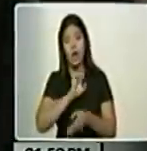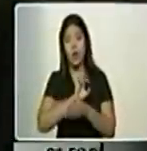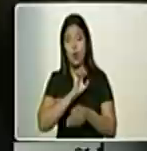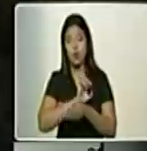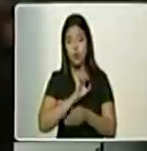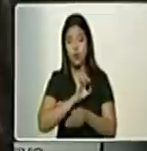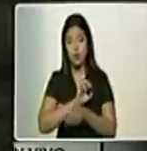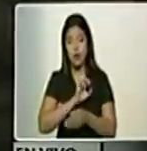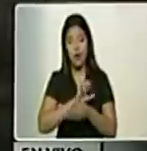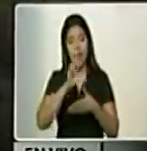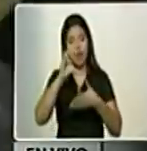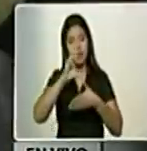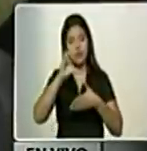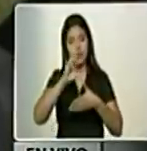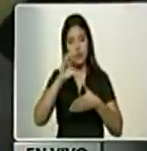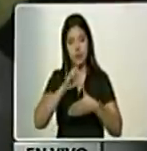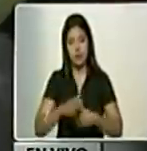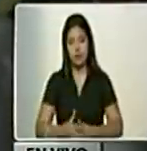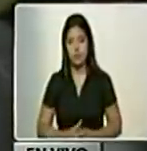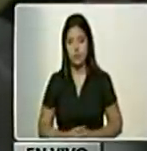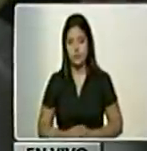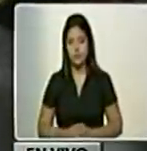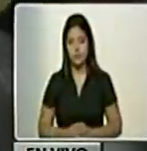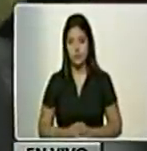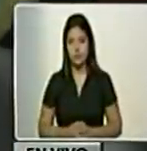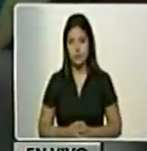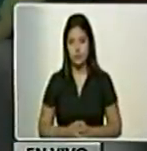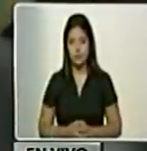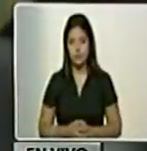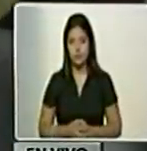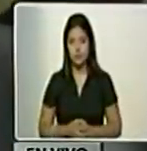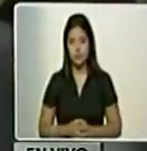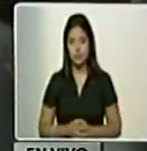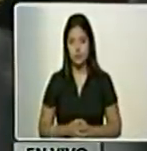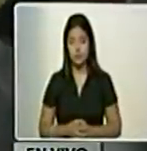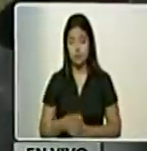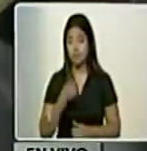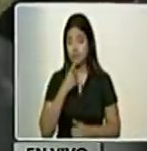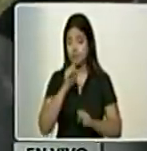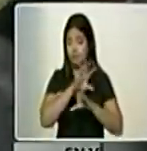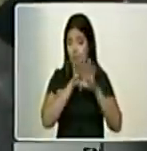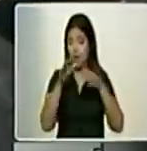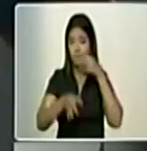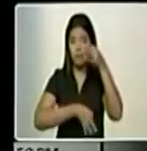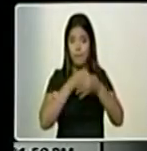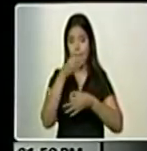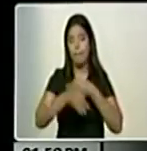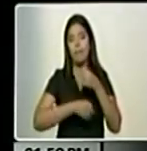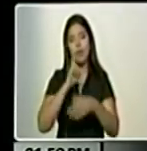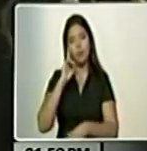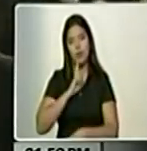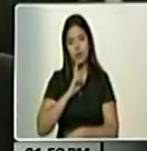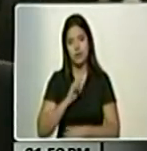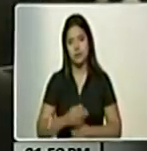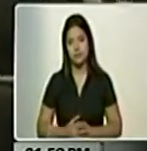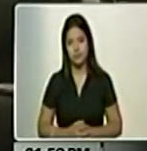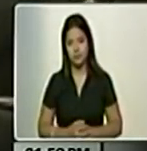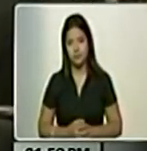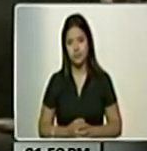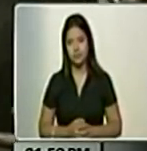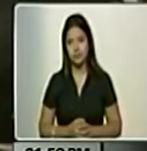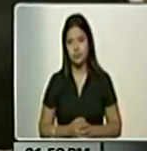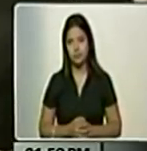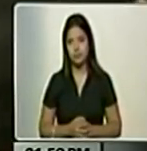proser latinoamericano el Abel de América dijo en su momento nuestro gran Simón Bolívar